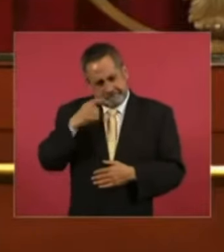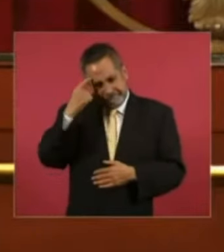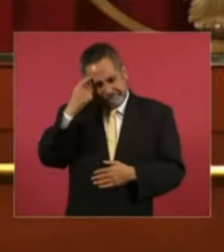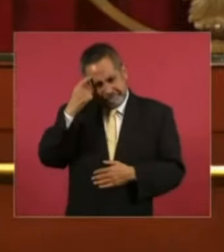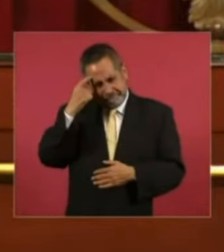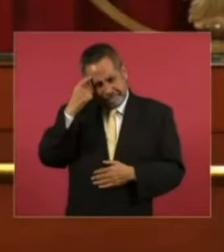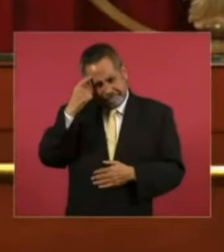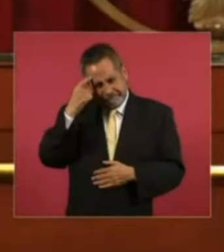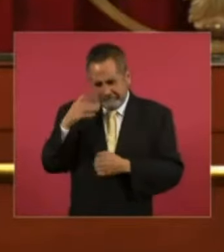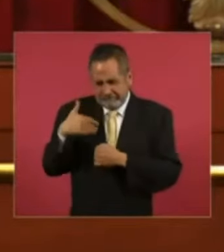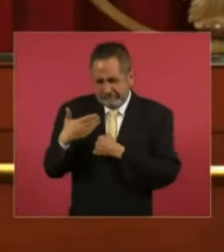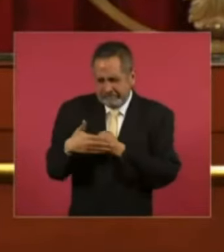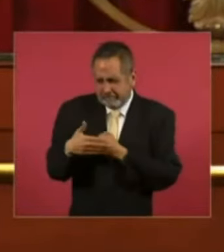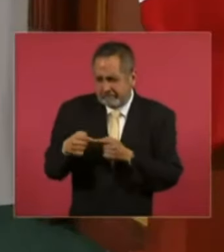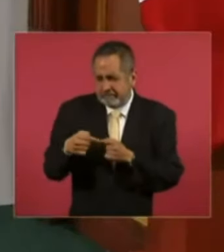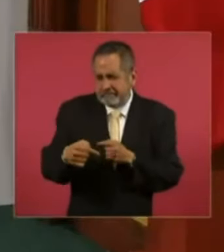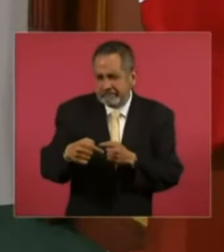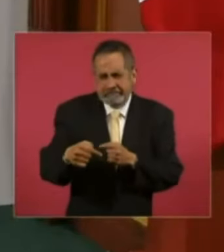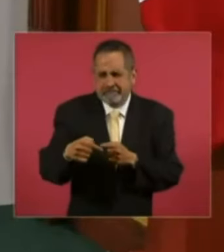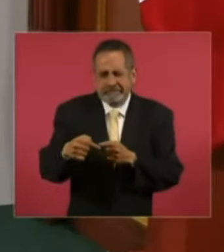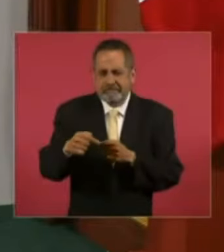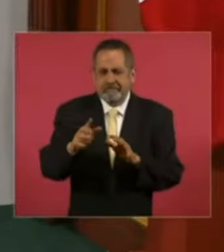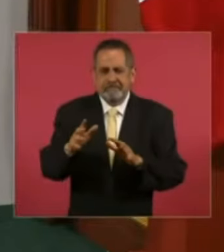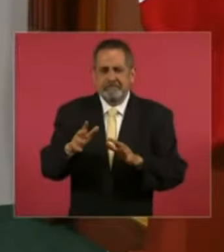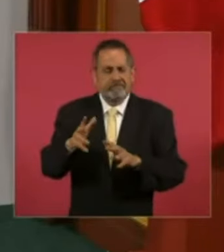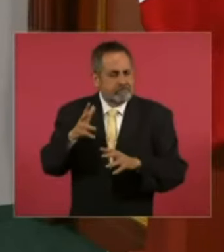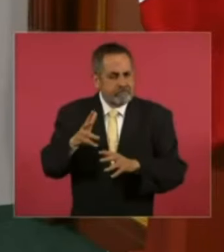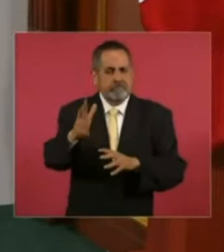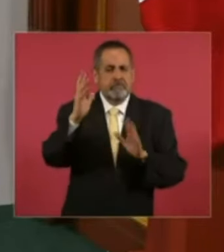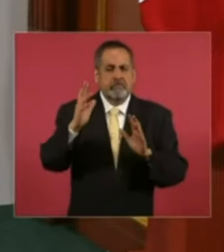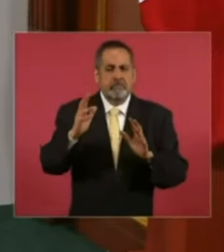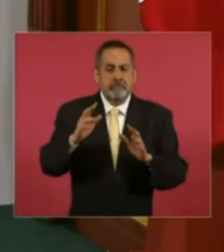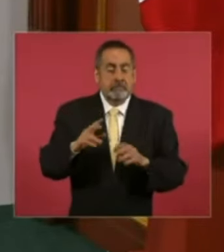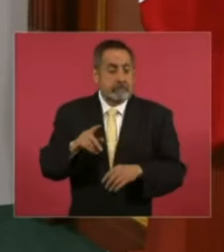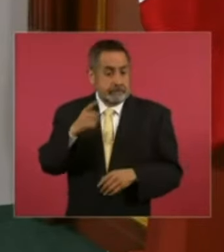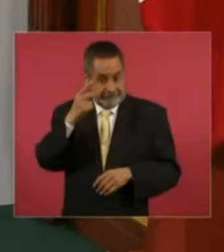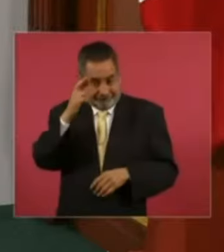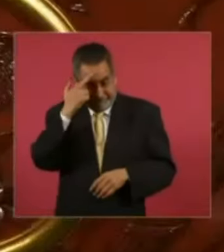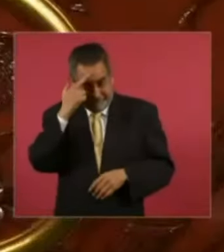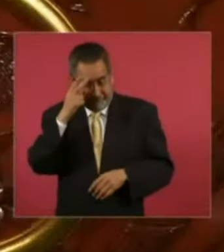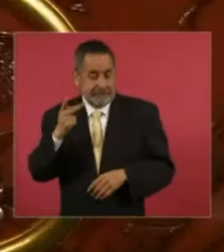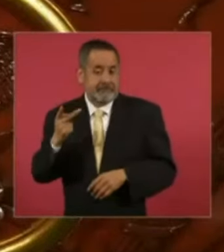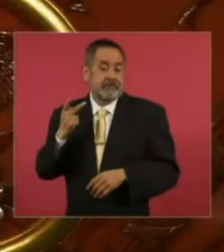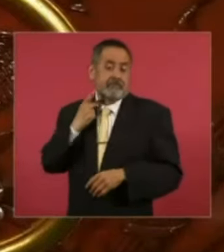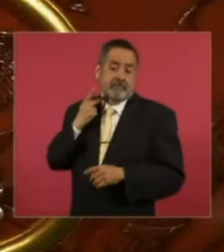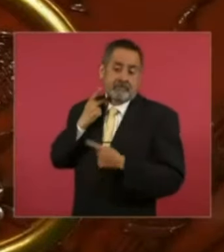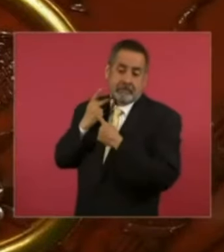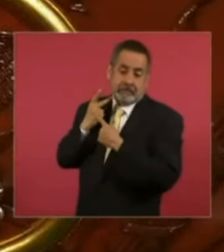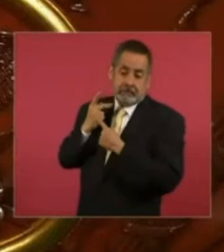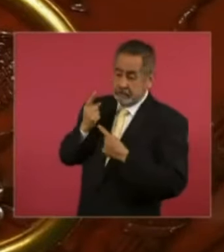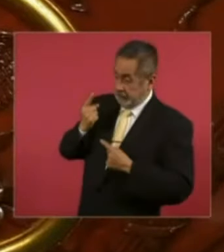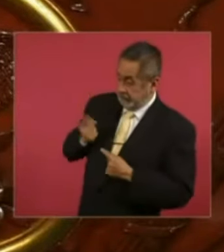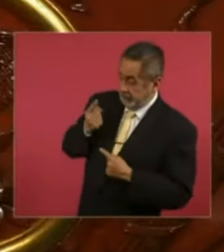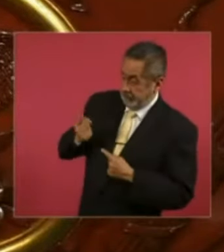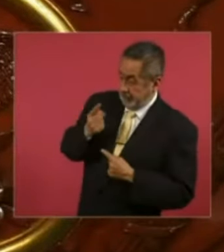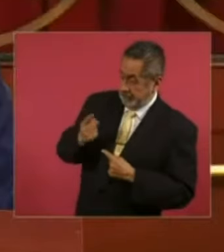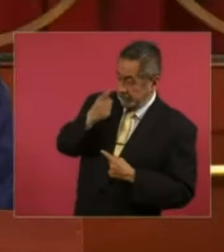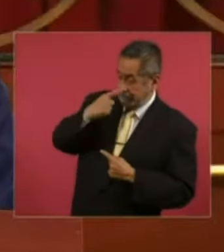por 300 señoras y señores, 300 legisladores. Y en el caso del Senado de la República, ahora mismo tiene